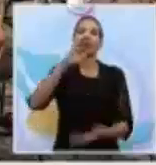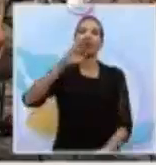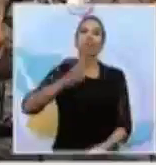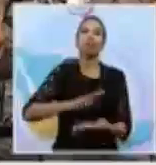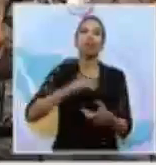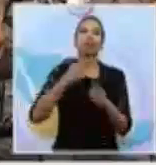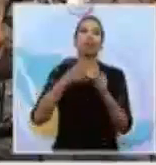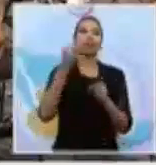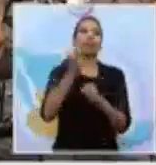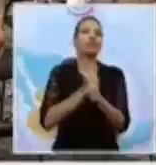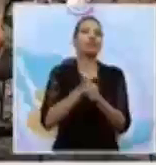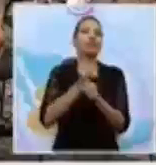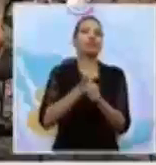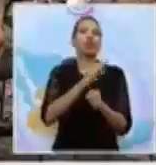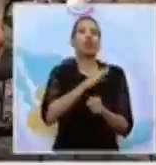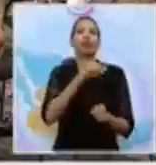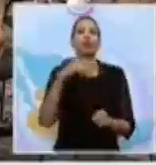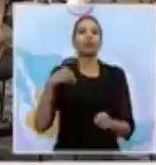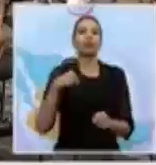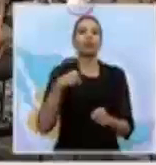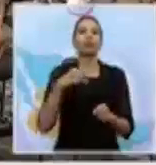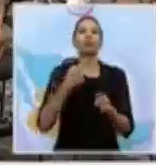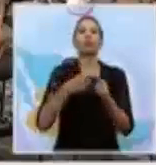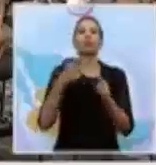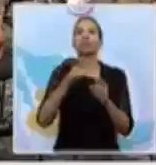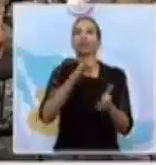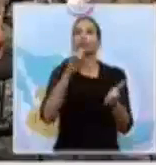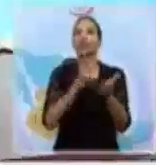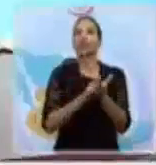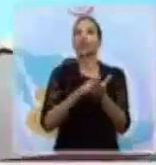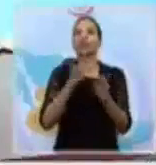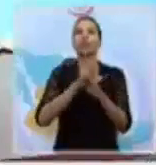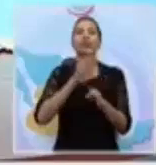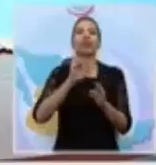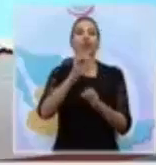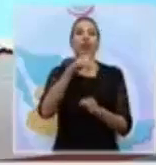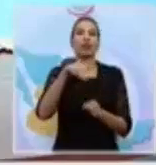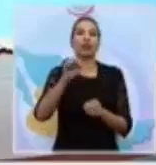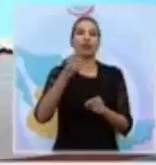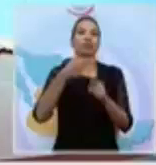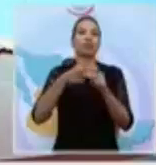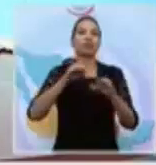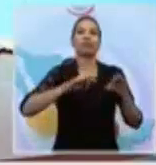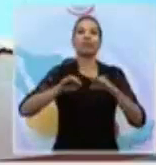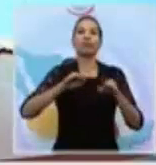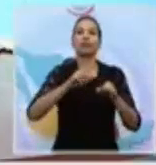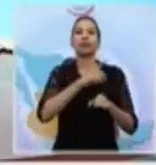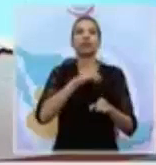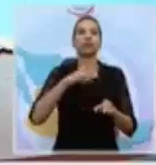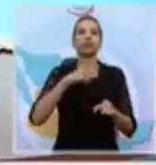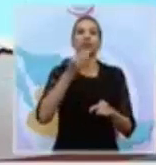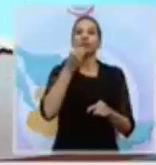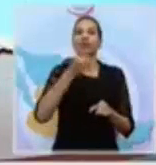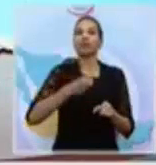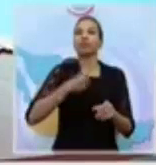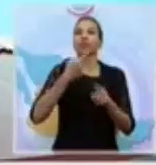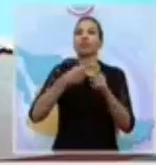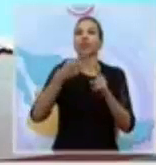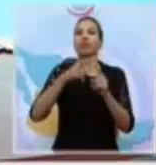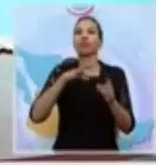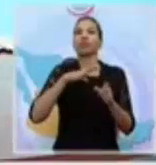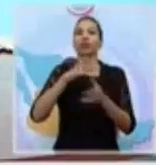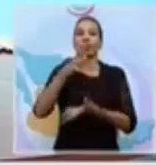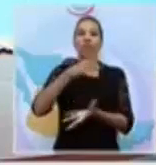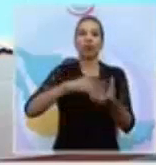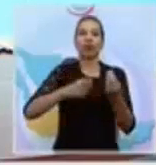la fiscalización del cumplimiento de la legislación de seguridad social y laboral y tolerar formas de